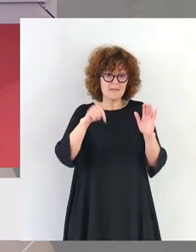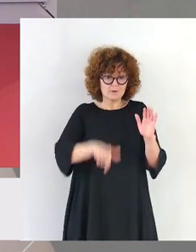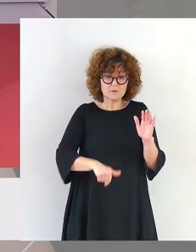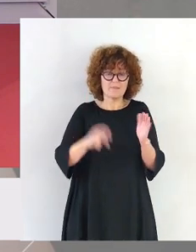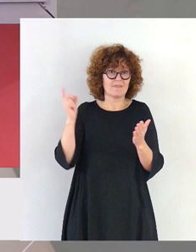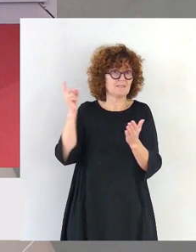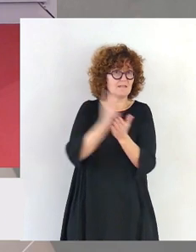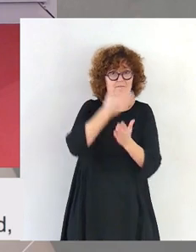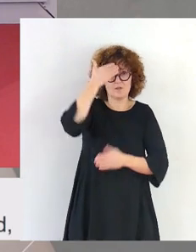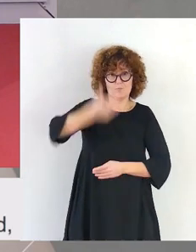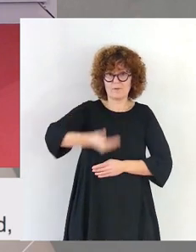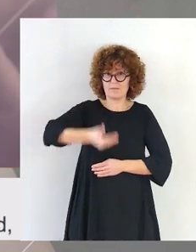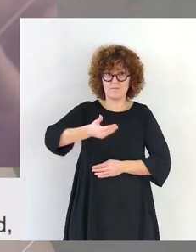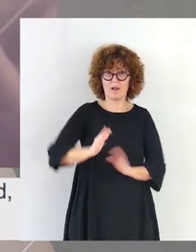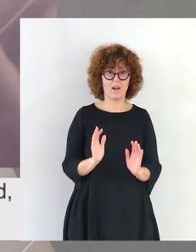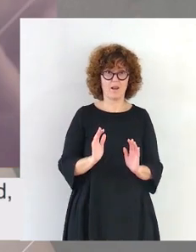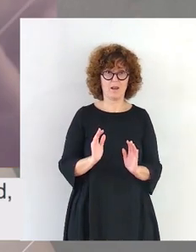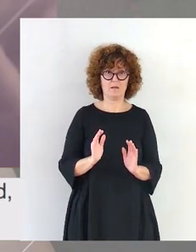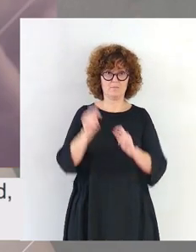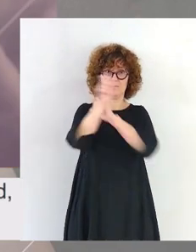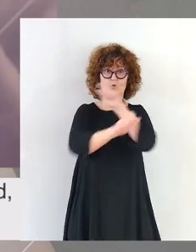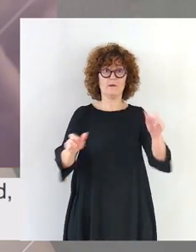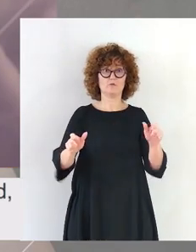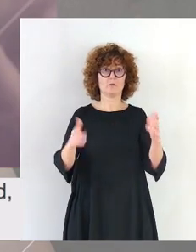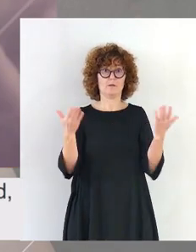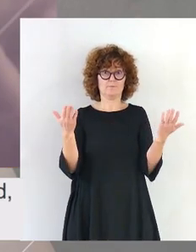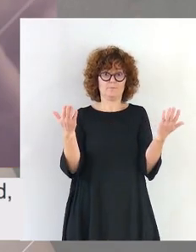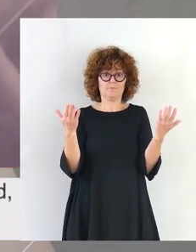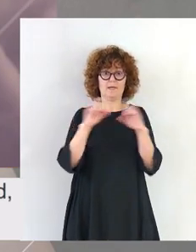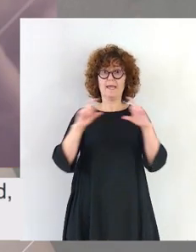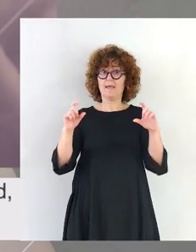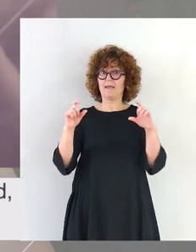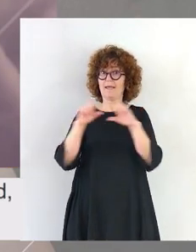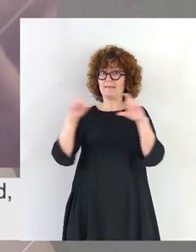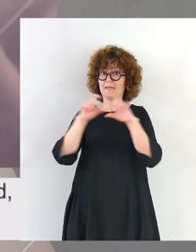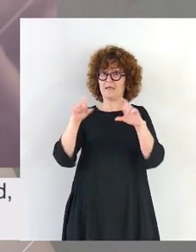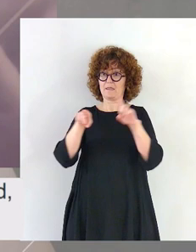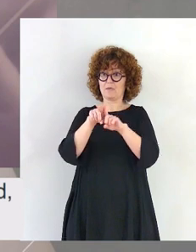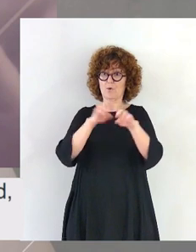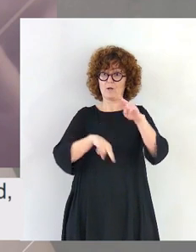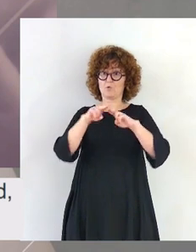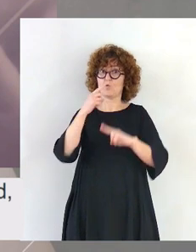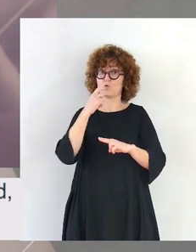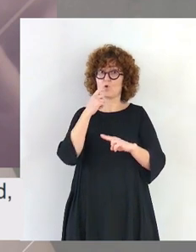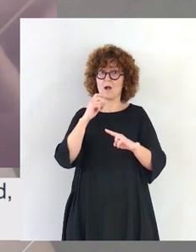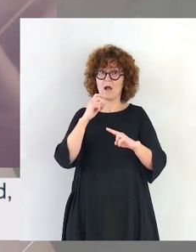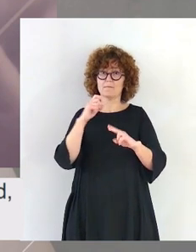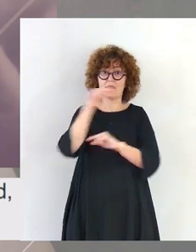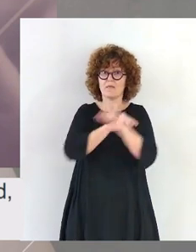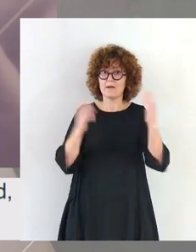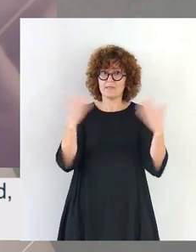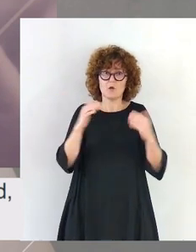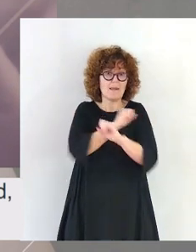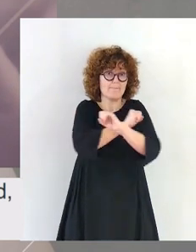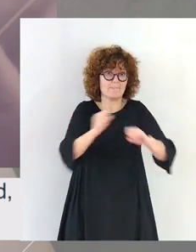desafío que tenemos como humanidad por lo tanto es inconcebible que una entidad como Cruz Roja no entra a este debate es lo que tiene que hacer es